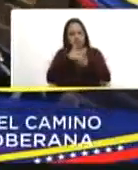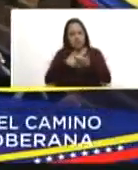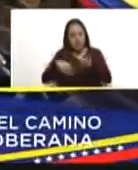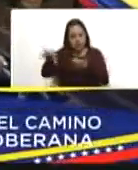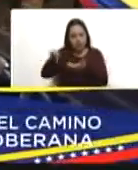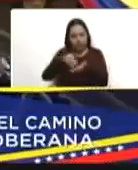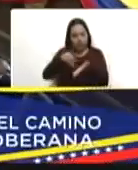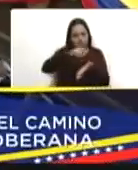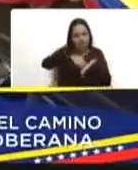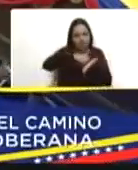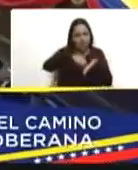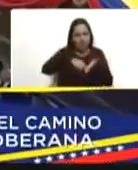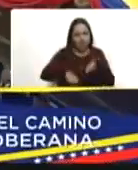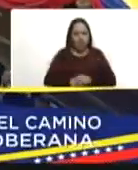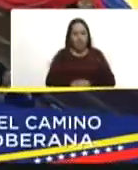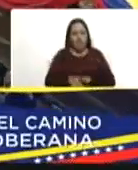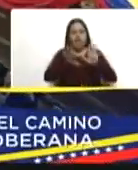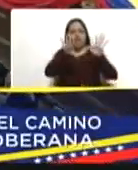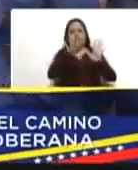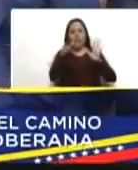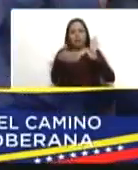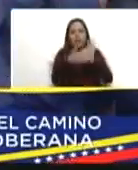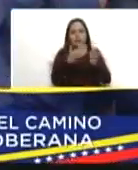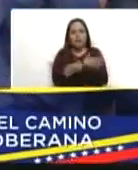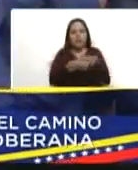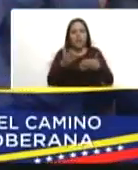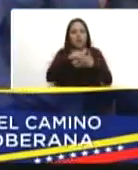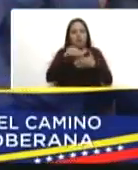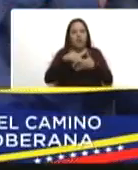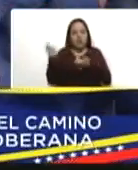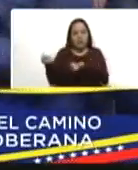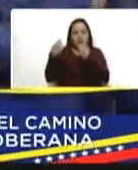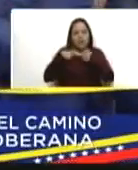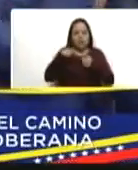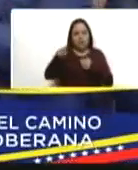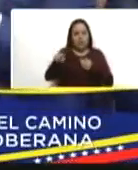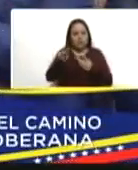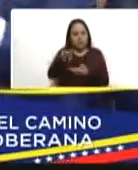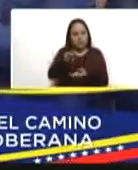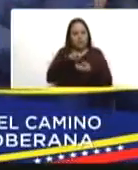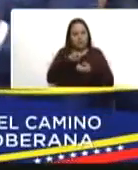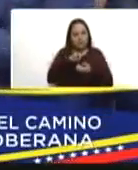vicepresidenta 10,000 millones de dólares me entrega usted por tributo